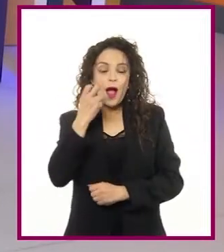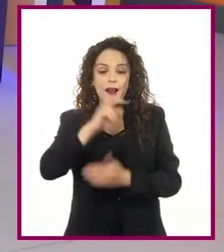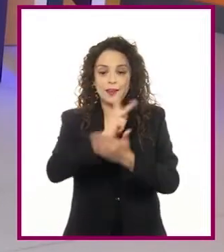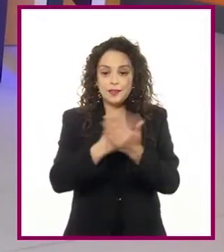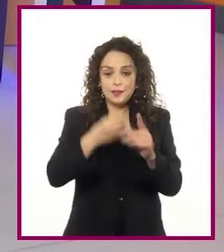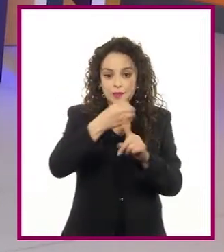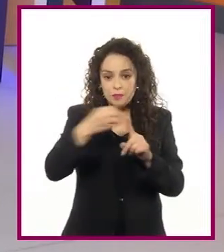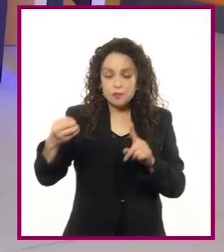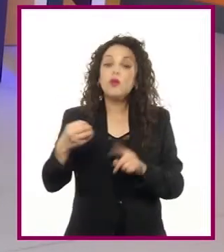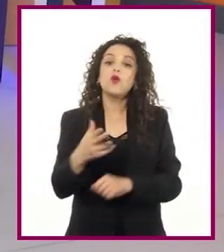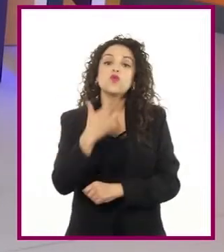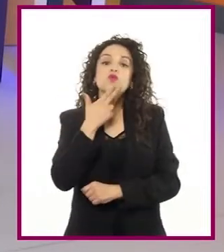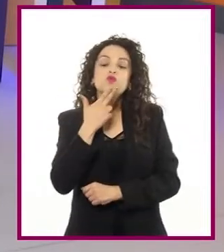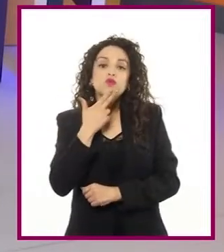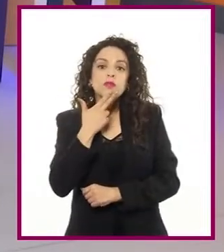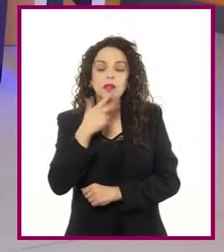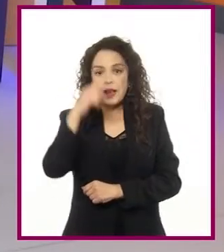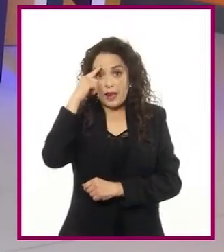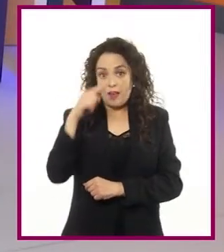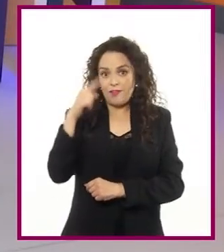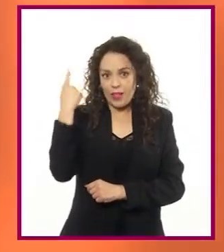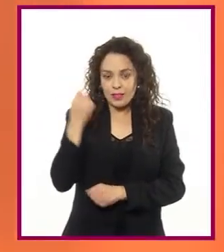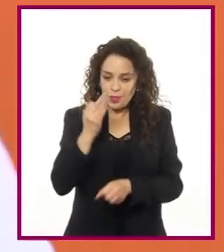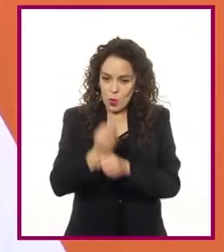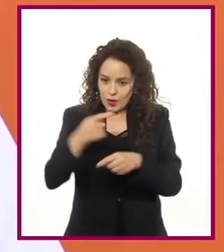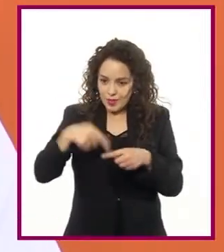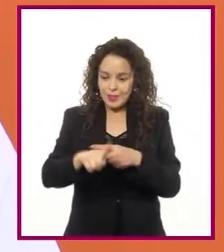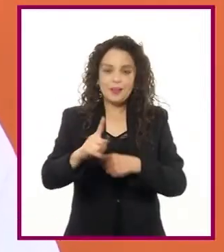resulte útil y práctica. Comencemos.